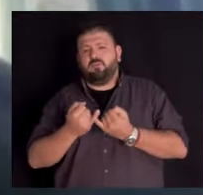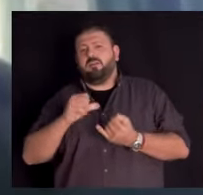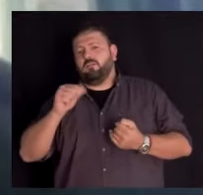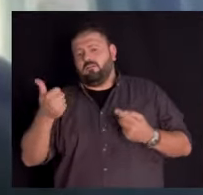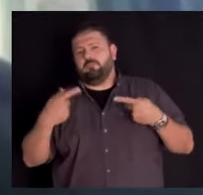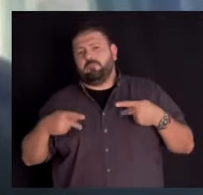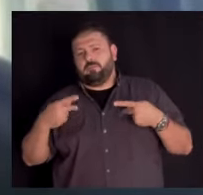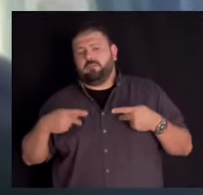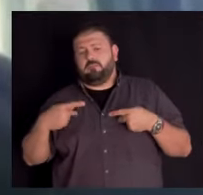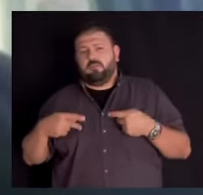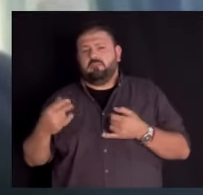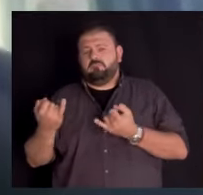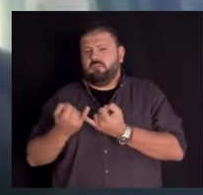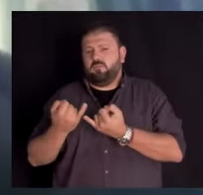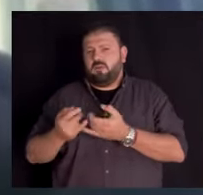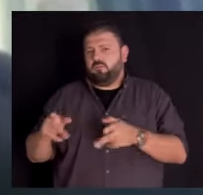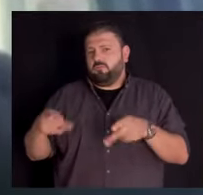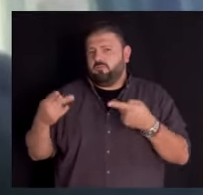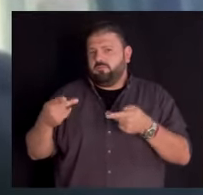patrocinador, ¿sí?